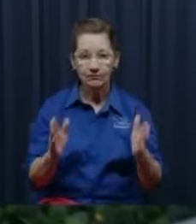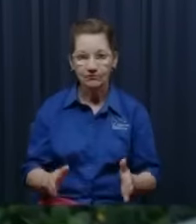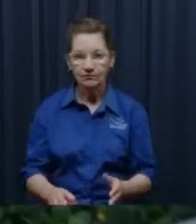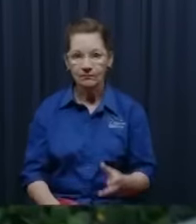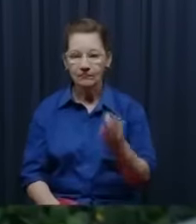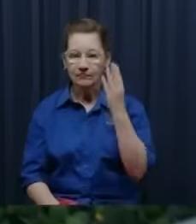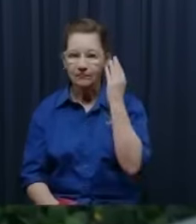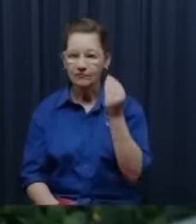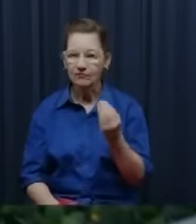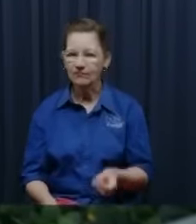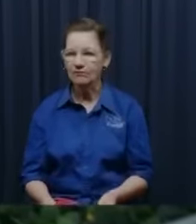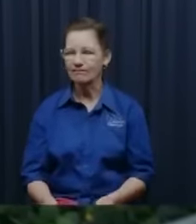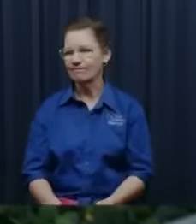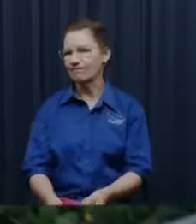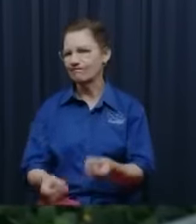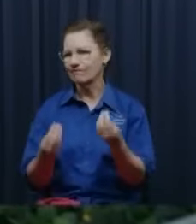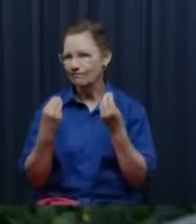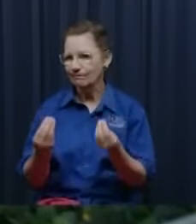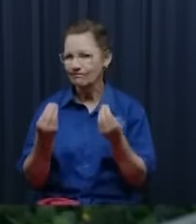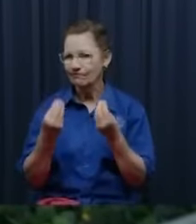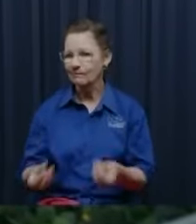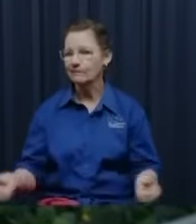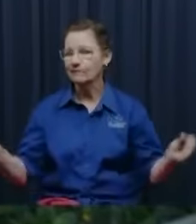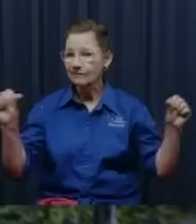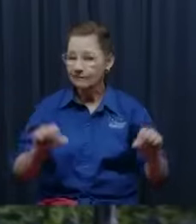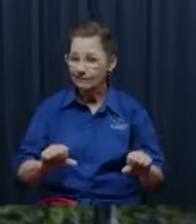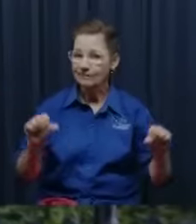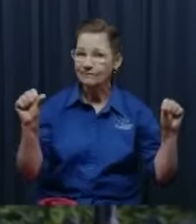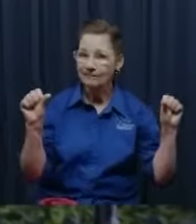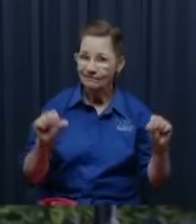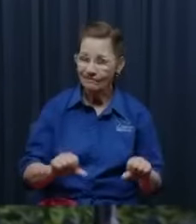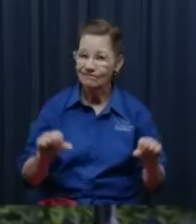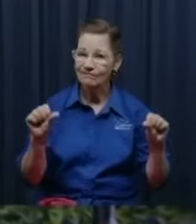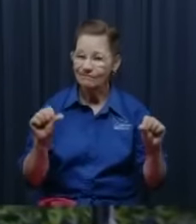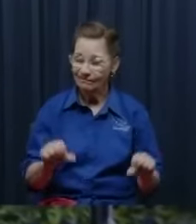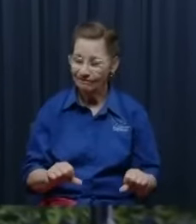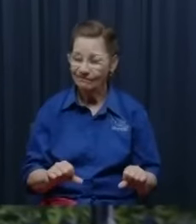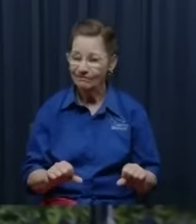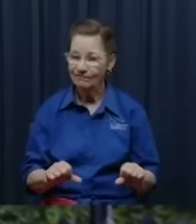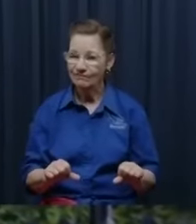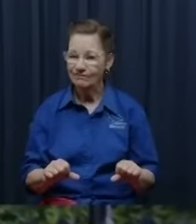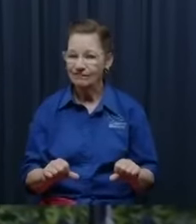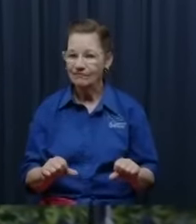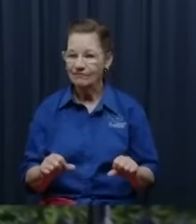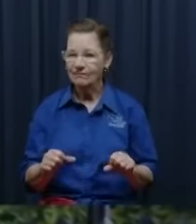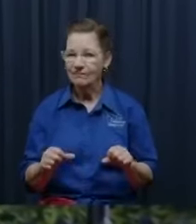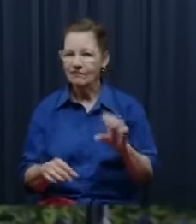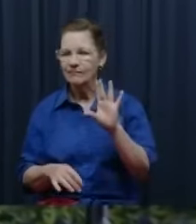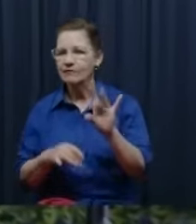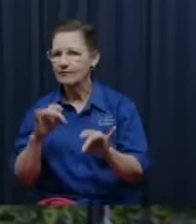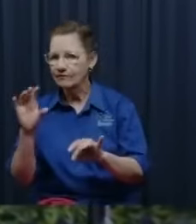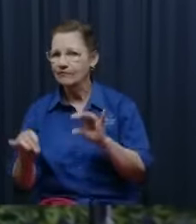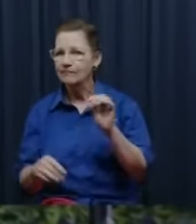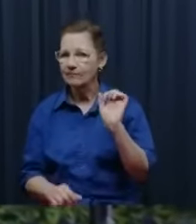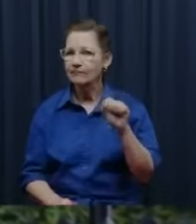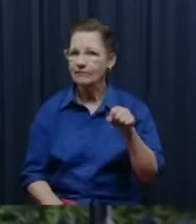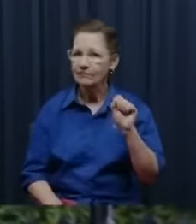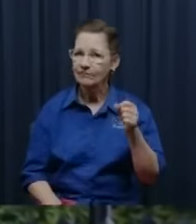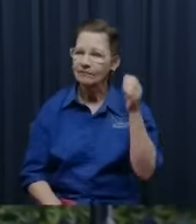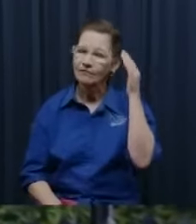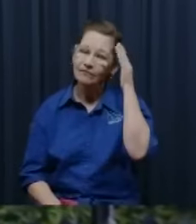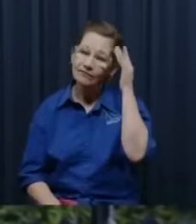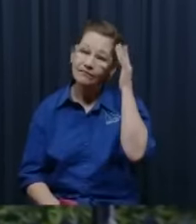muy crudas pero está documentado y lo tienen eh está a disposición de algunos verdad